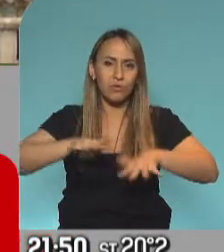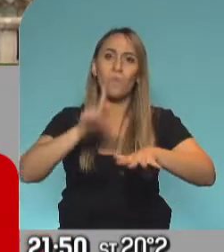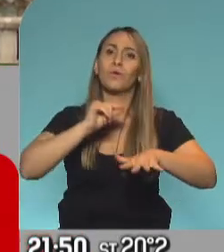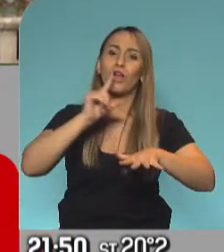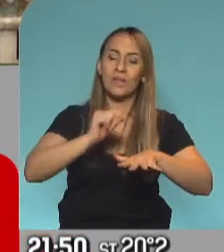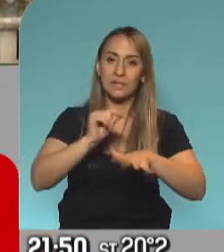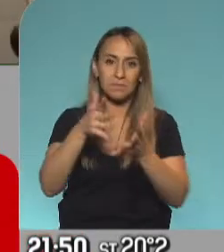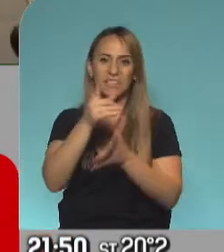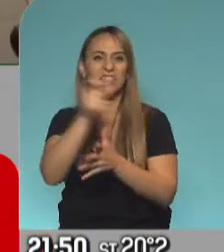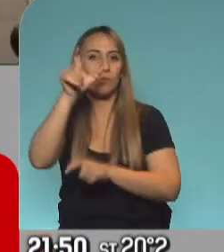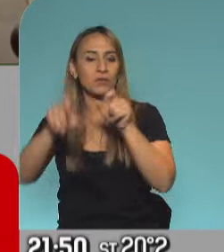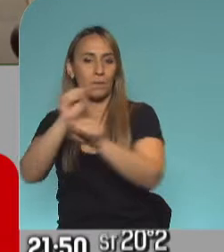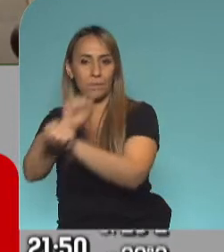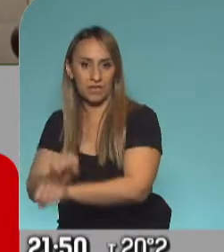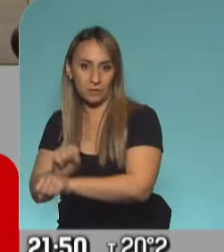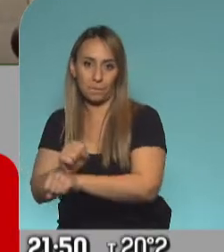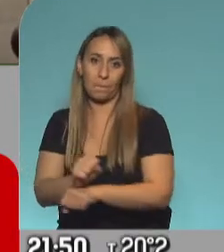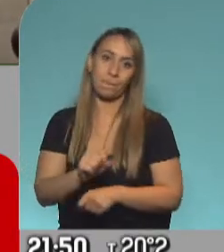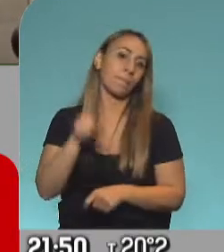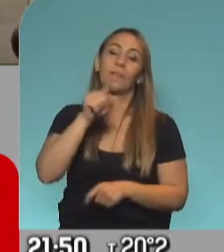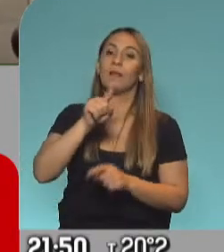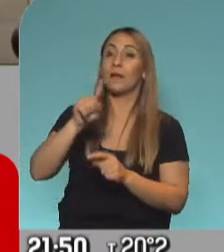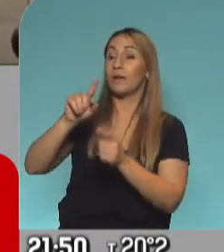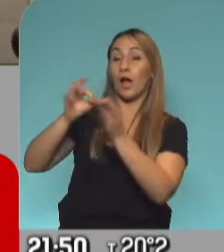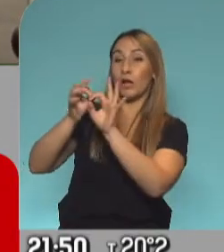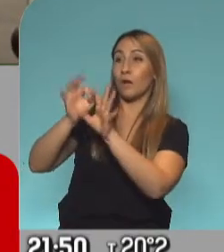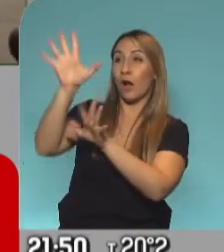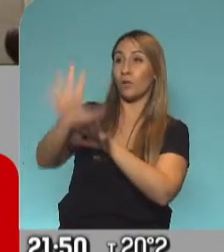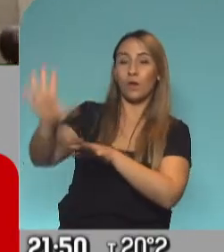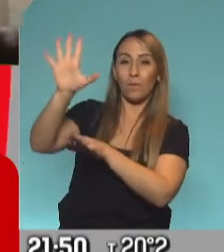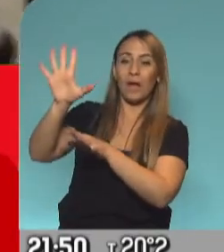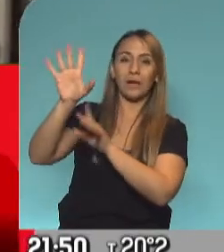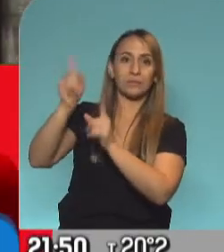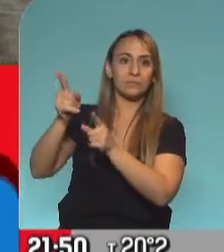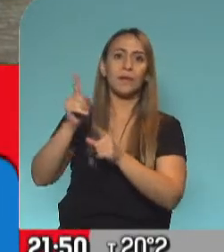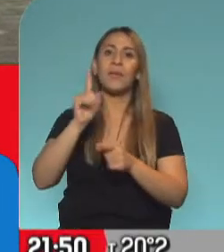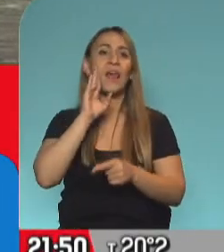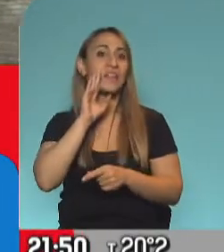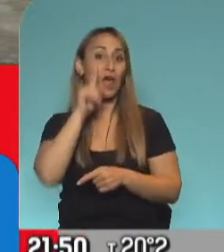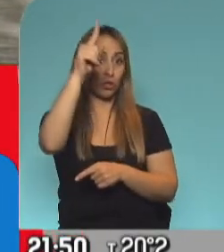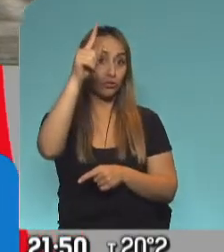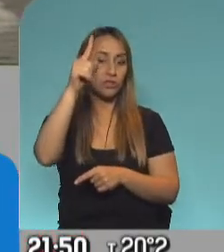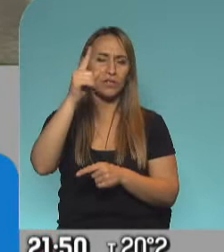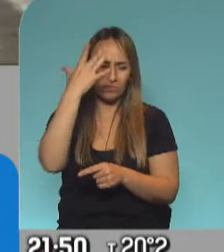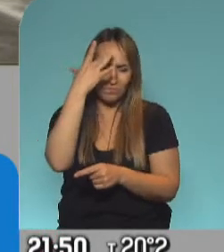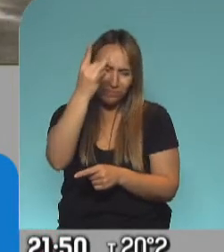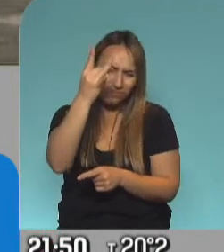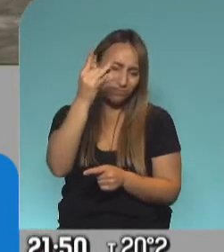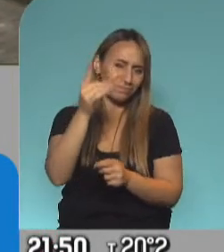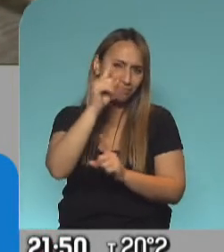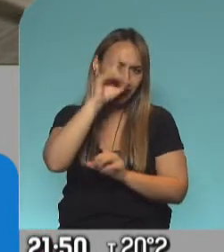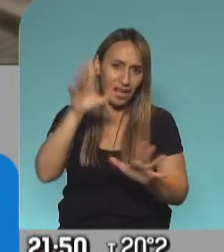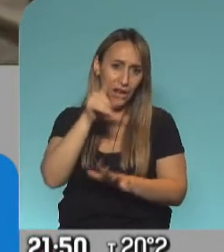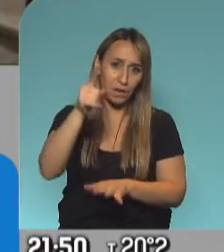100 detenidos. Del otro lado del océano, el coronavirus explota en Estados Unidos con un impresionante nuevo récord. Superó